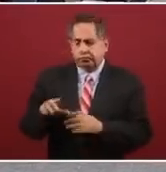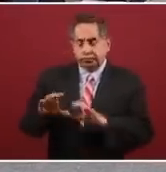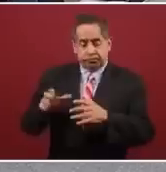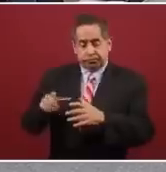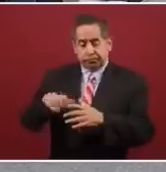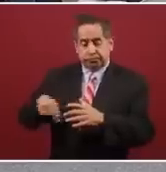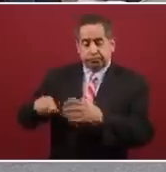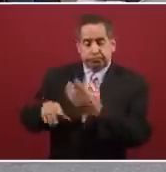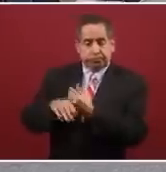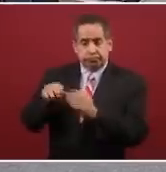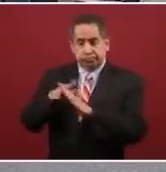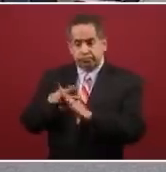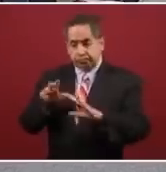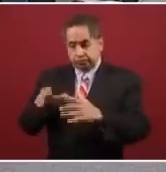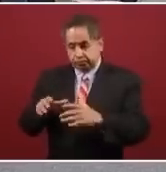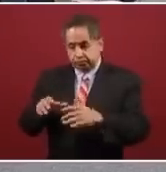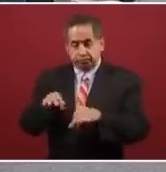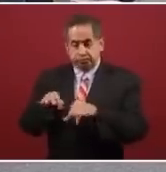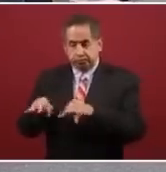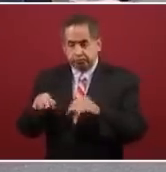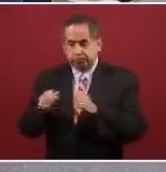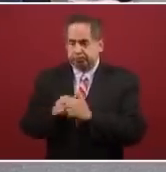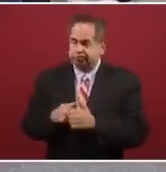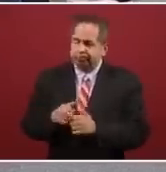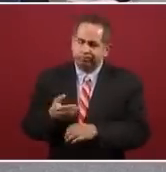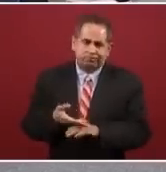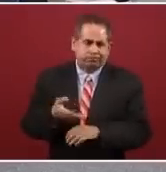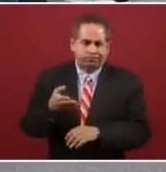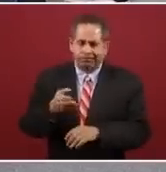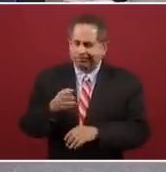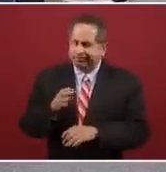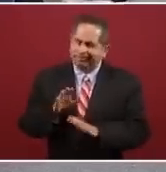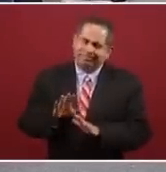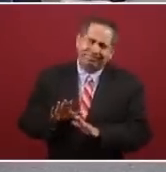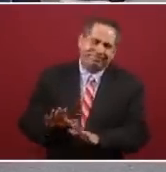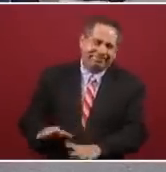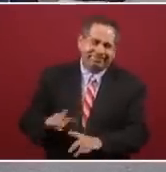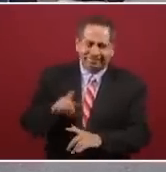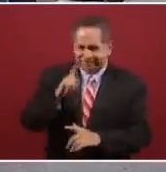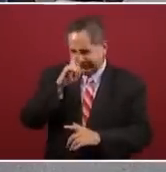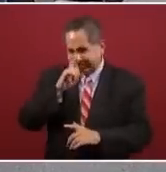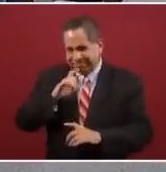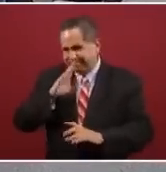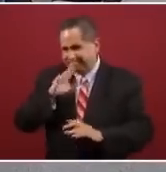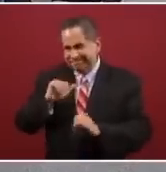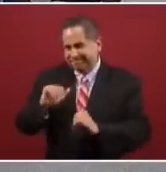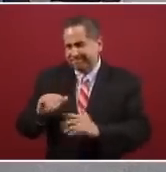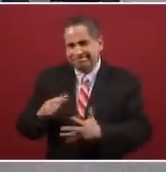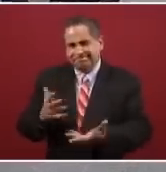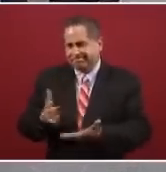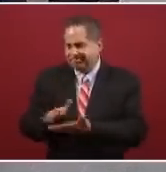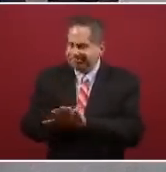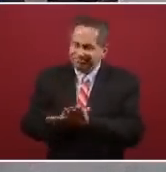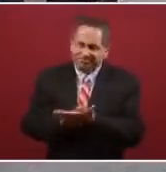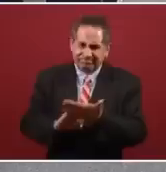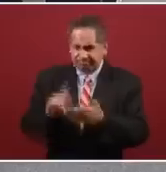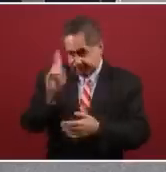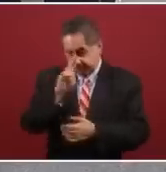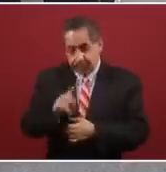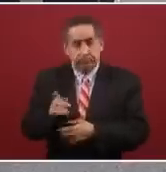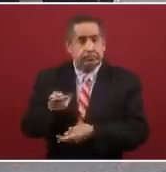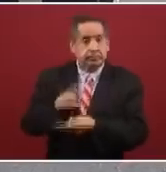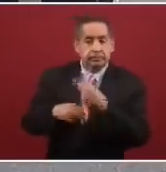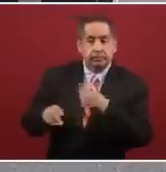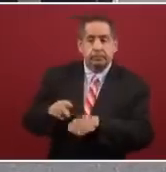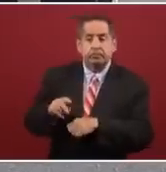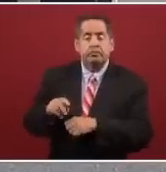migrantes que están trabajando en condiciones precarias. De hecho, hemos reportado que hay gente que vienen no solamente de